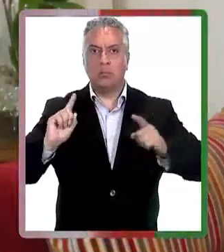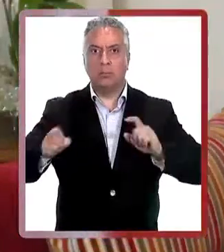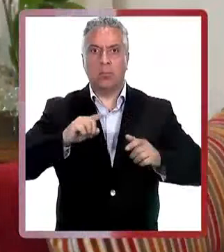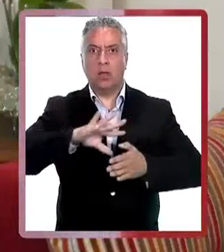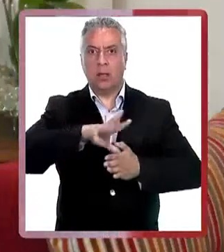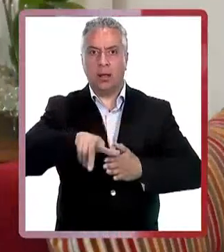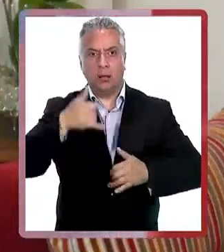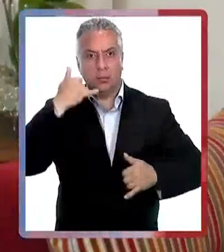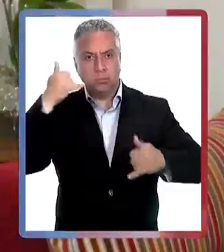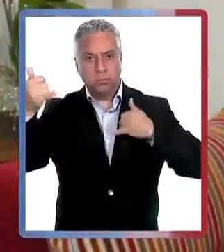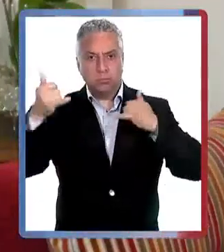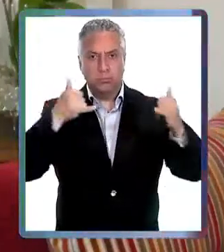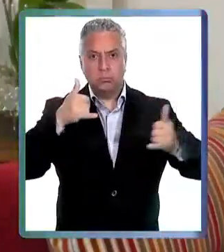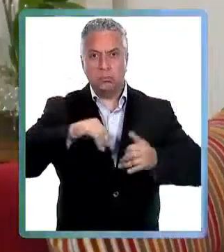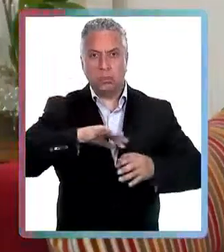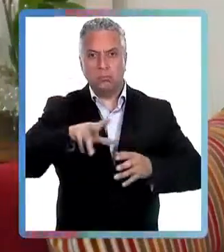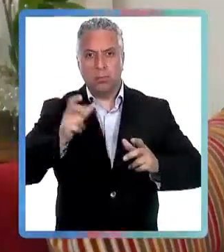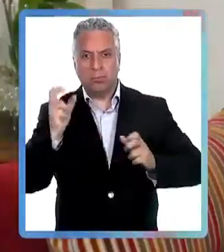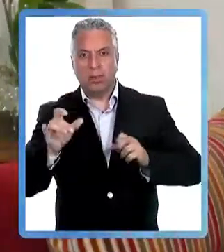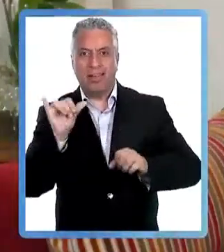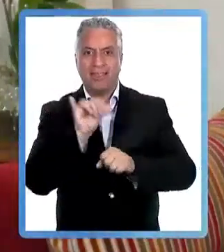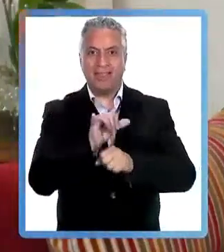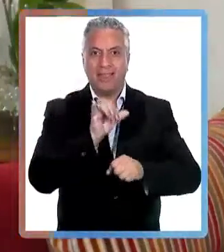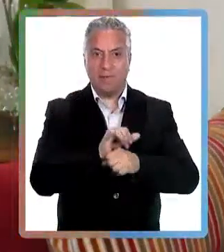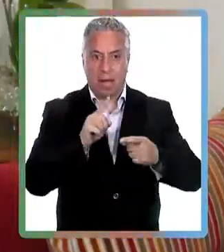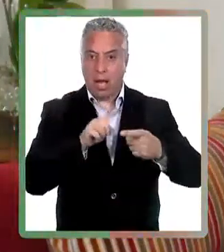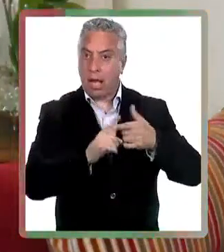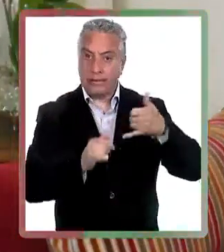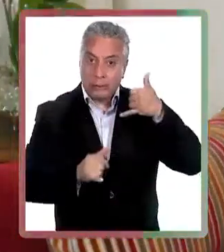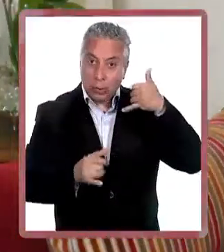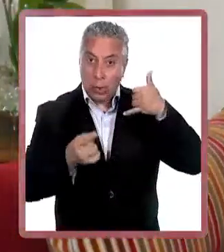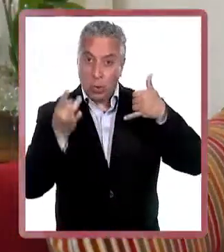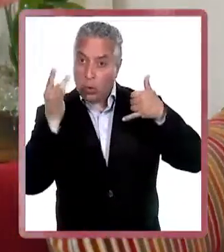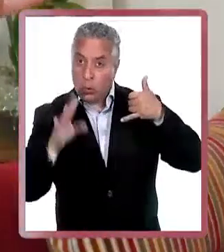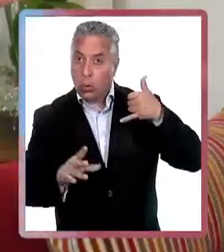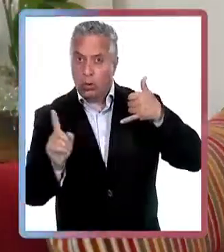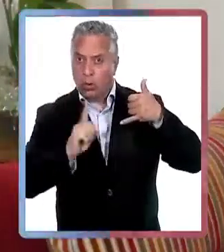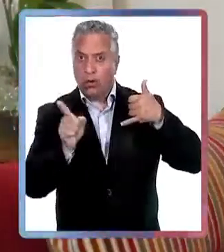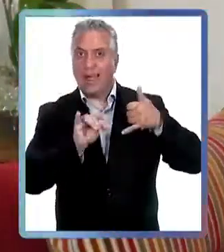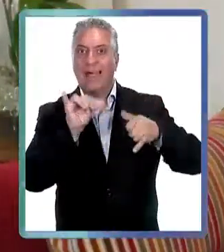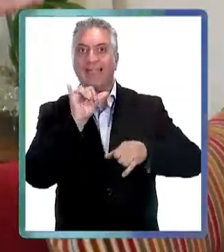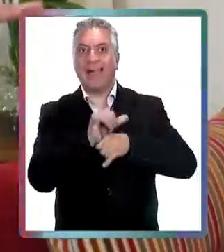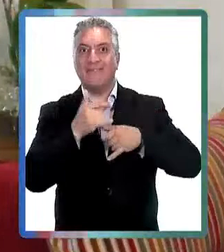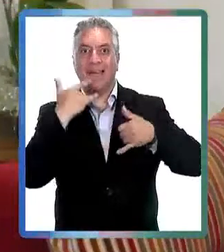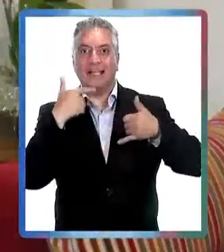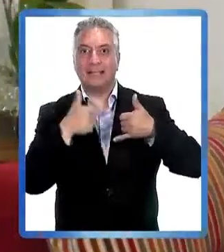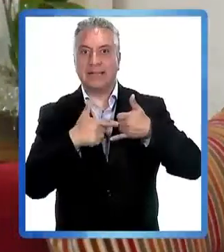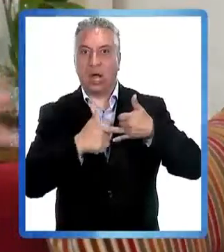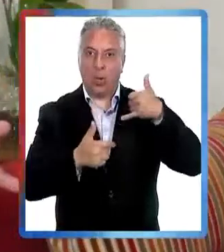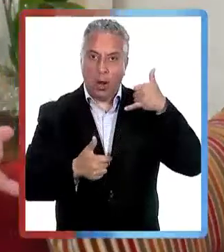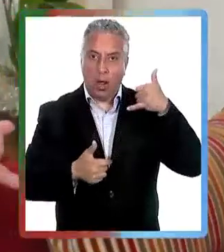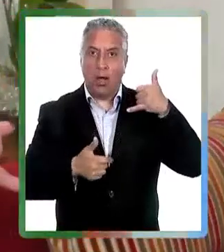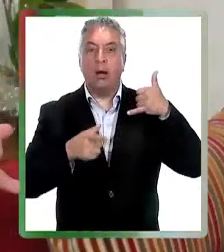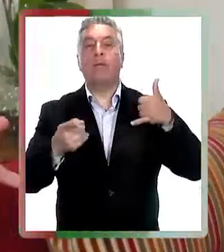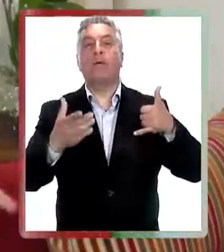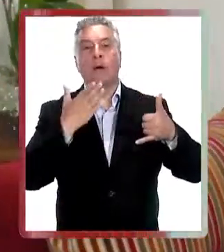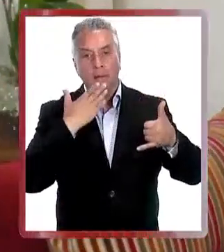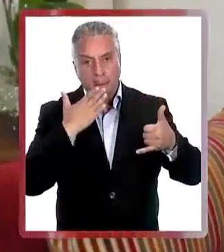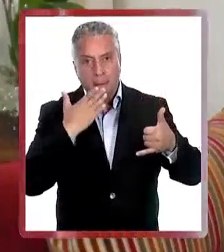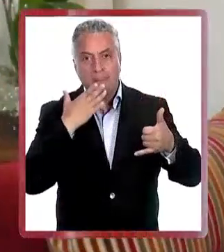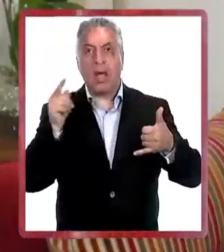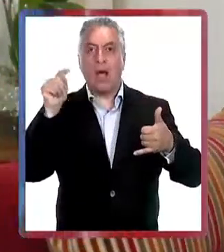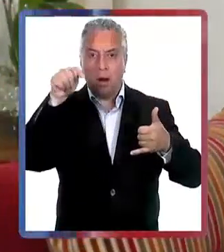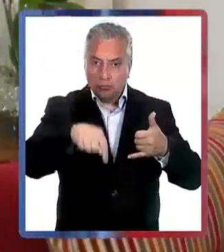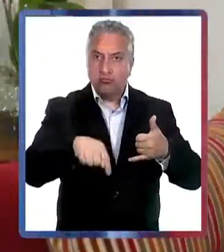comisión de delitos. Ya no es solo el teléfono celular, que hacen estafas por celular, sino que hay